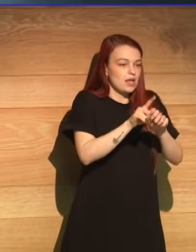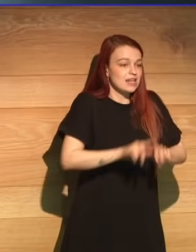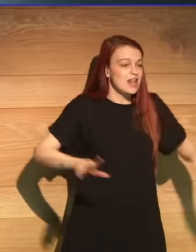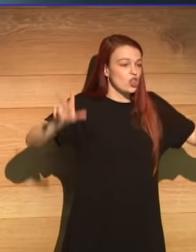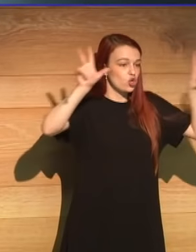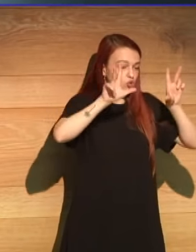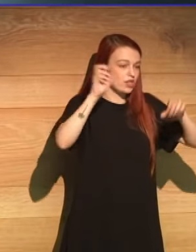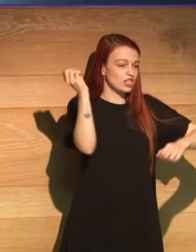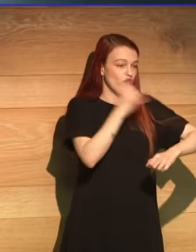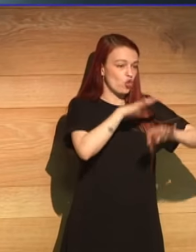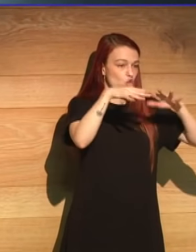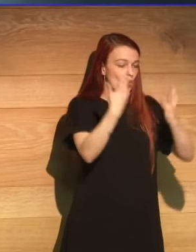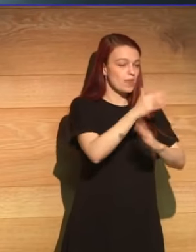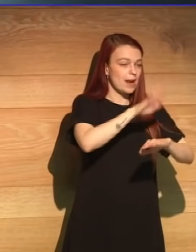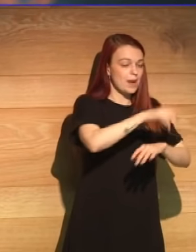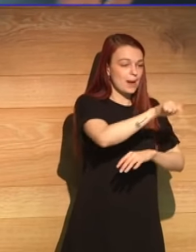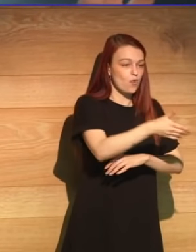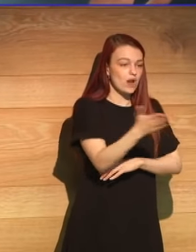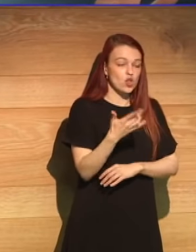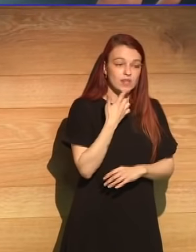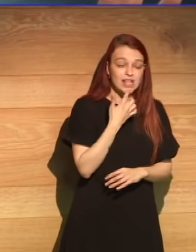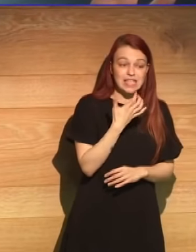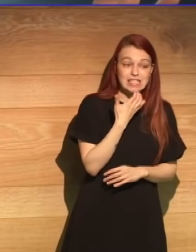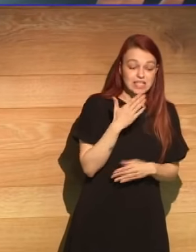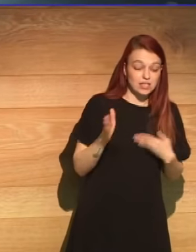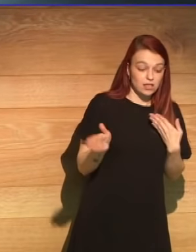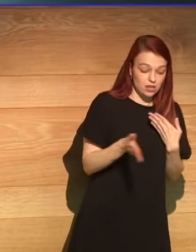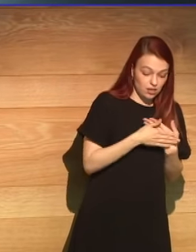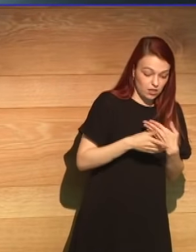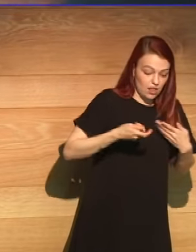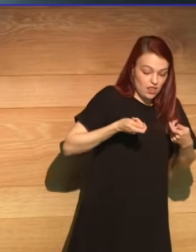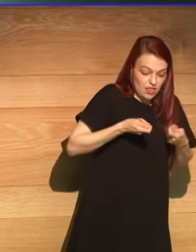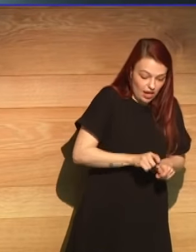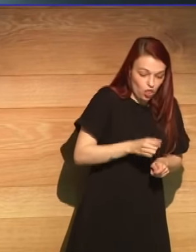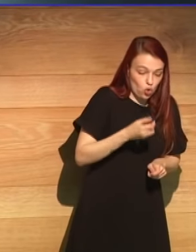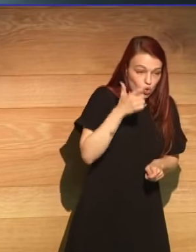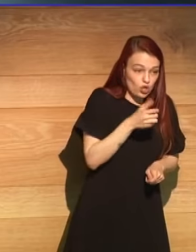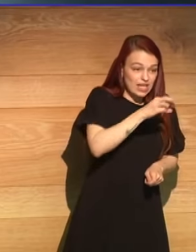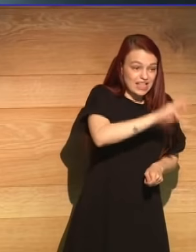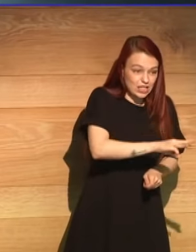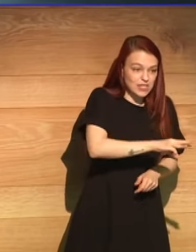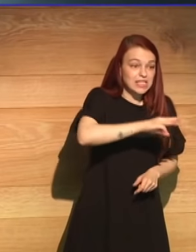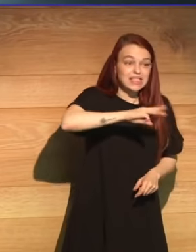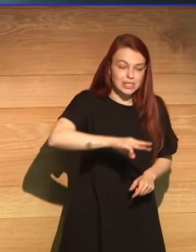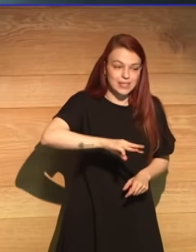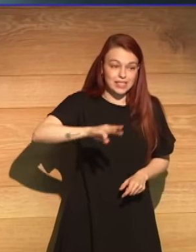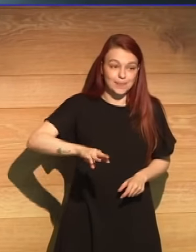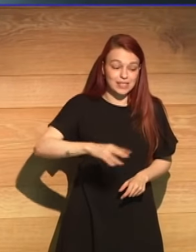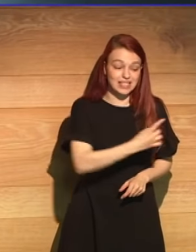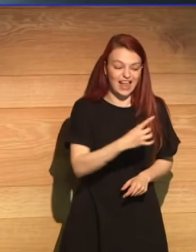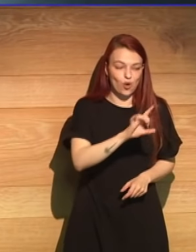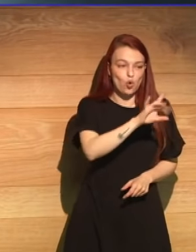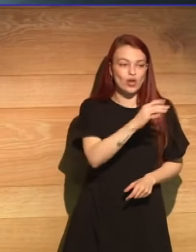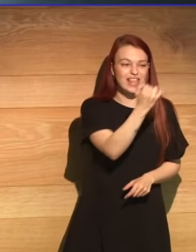Población estima que cada tres meses de cierre escolar provocan 15 millones de casos de violencia de género,